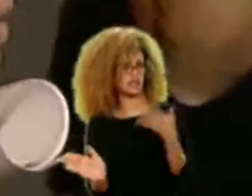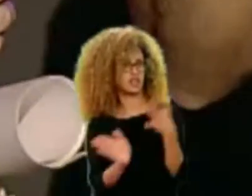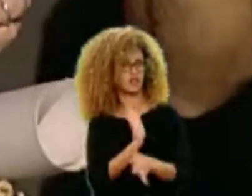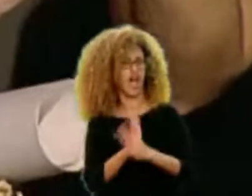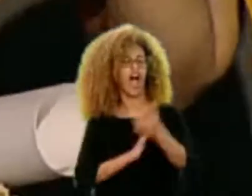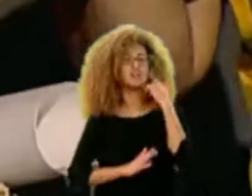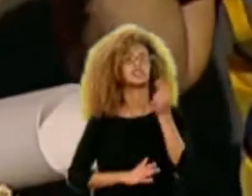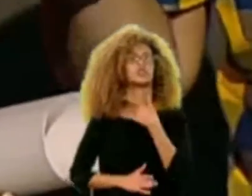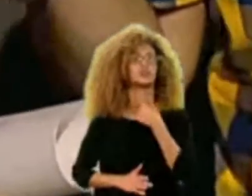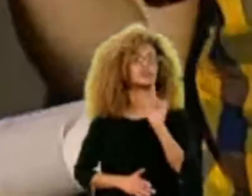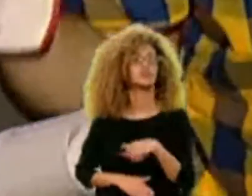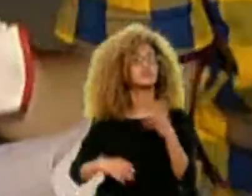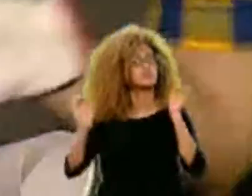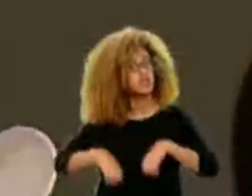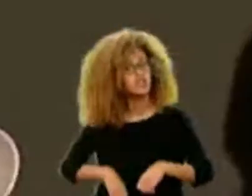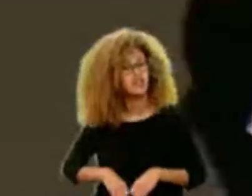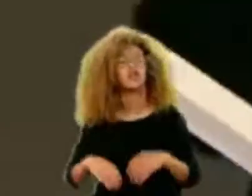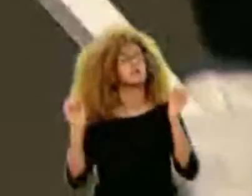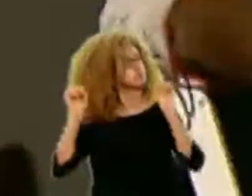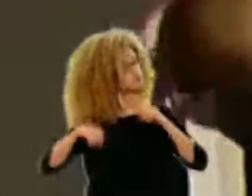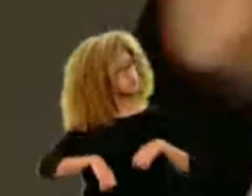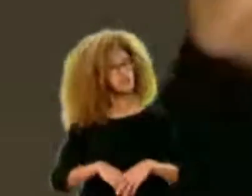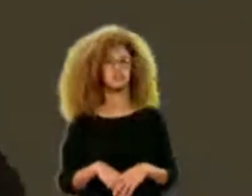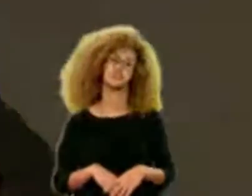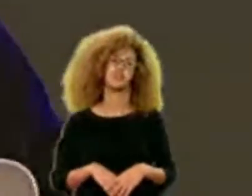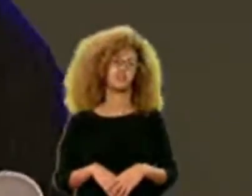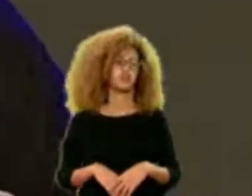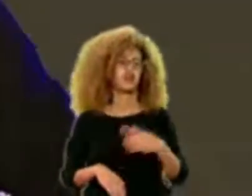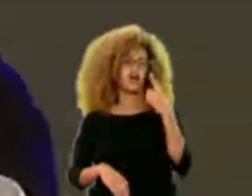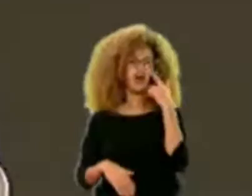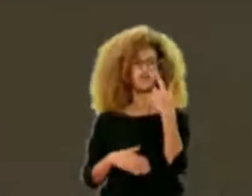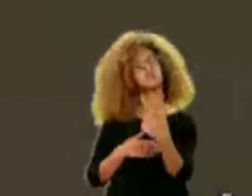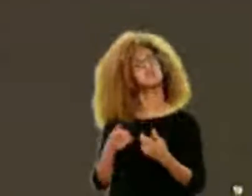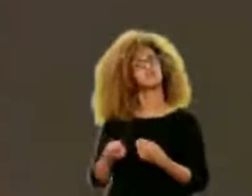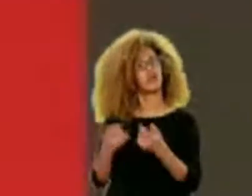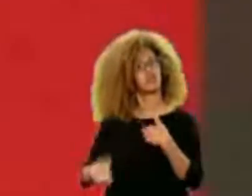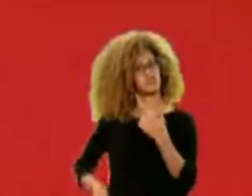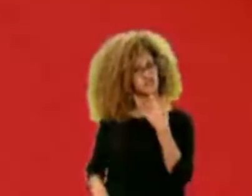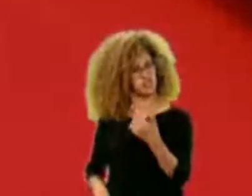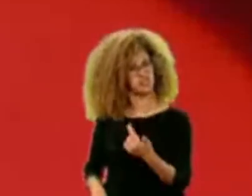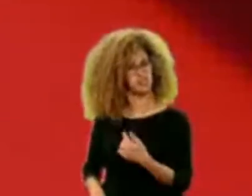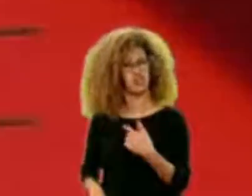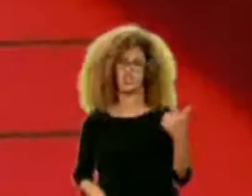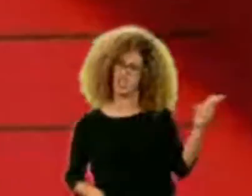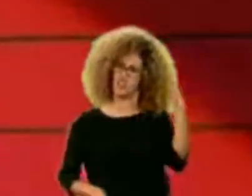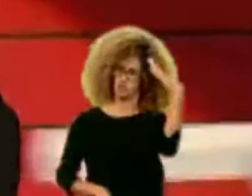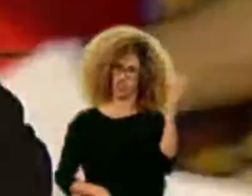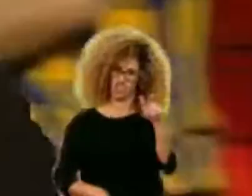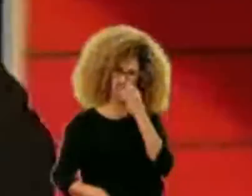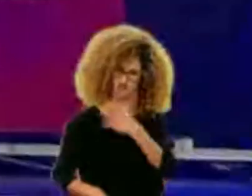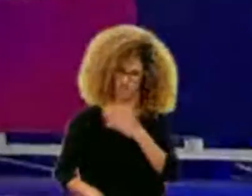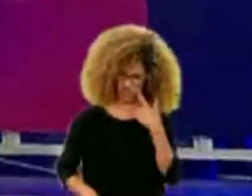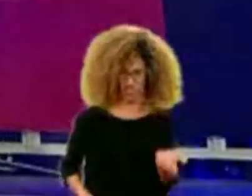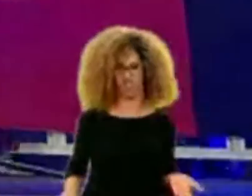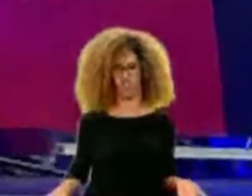si le gusta, si le vale. ¿De acuerdo? Bueno, mi niño, pues mira, a negociante no hay quien me gane. No te dije yo a ti, Inma, que David era buena persona, mi niña, tú ves.